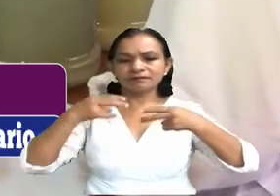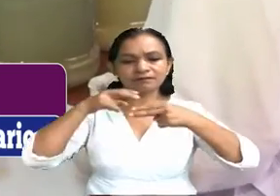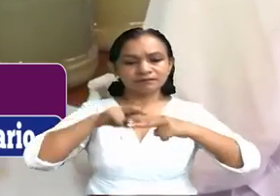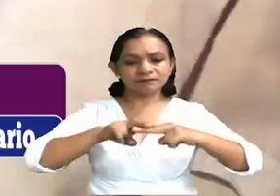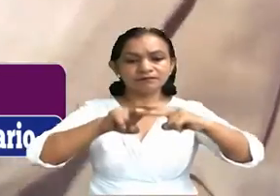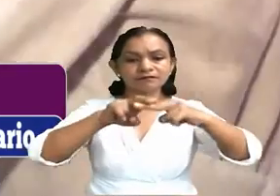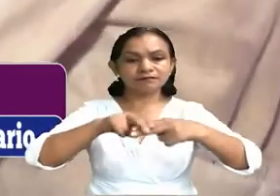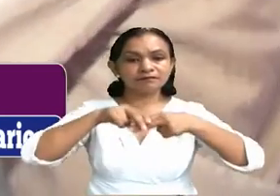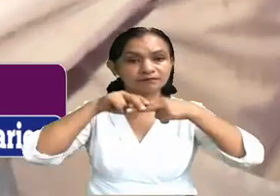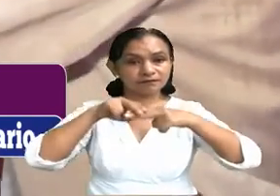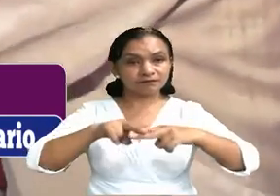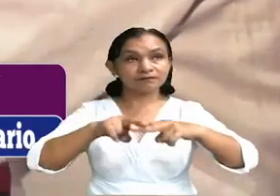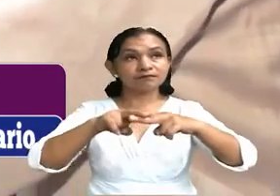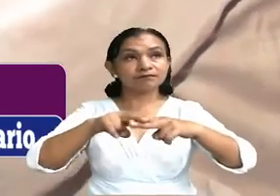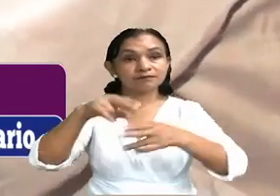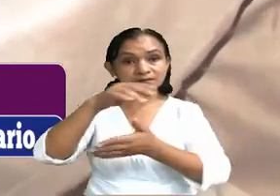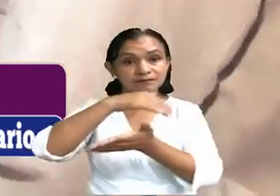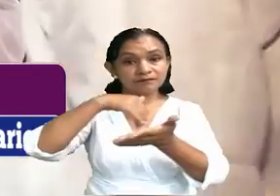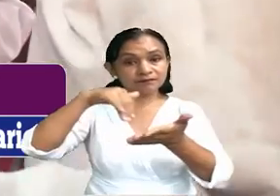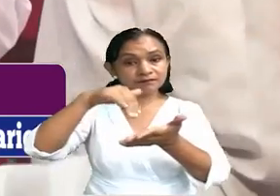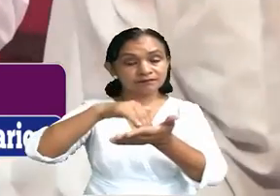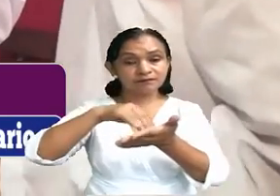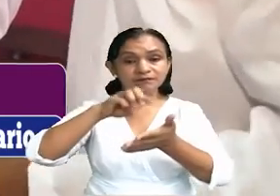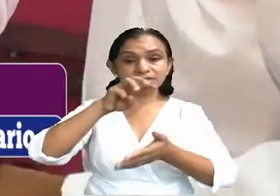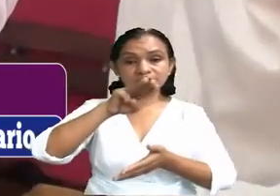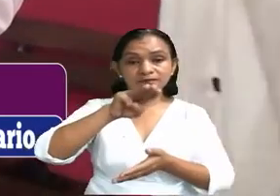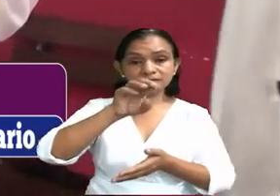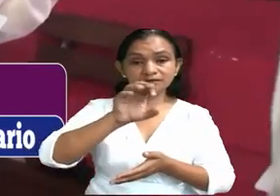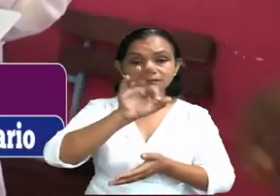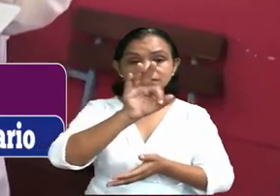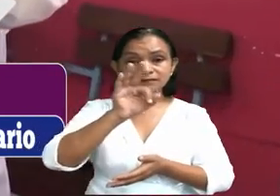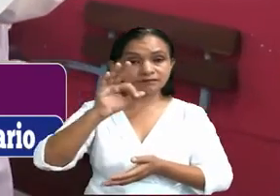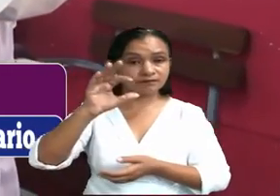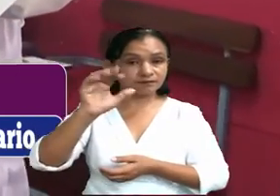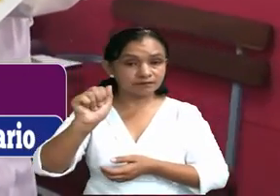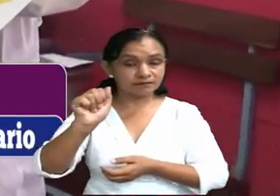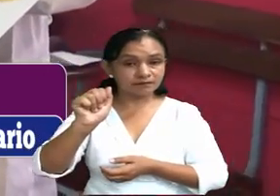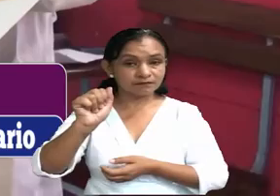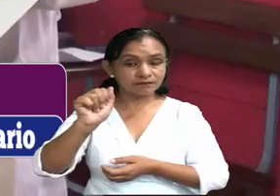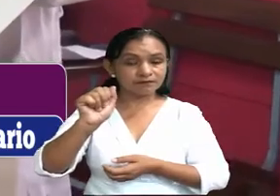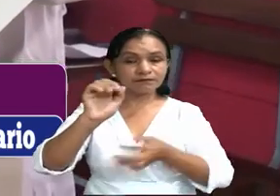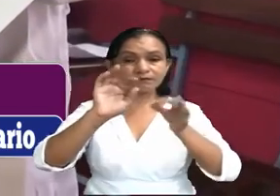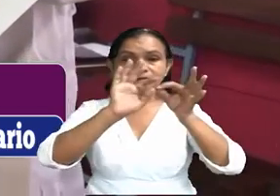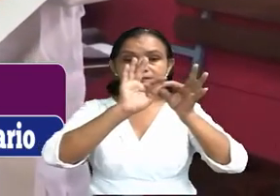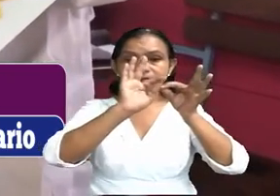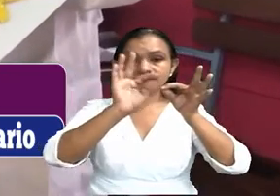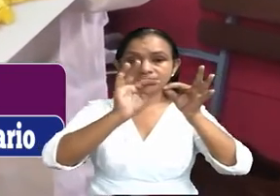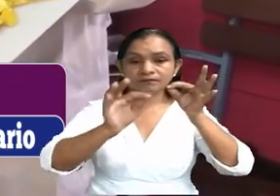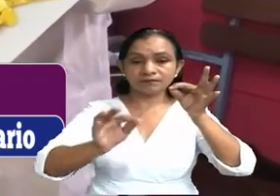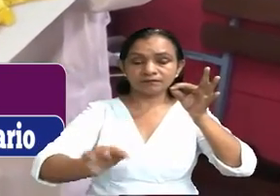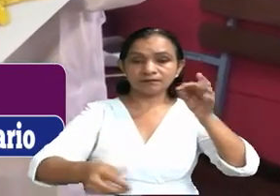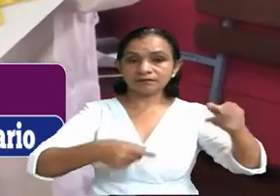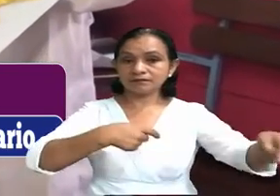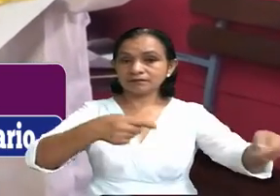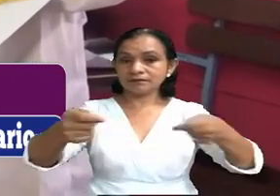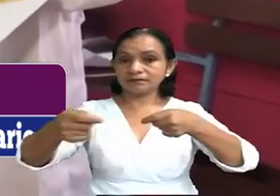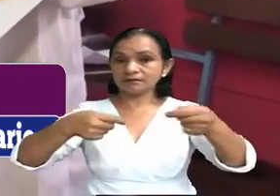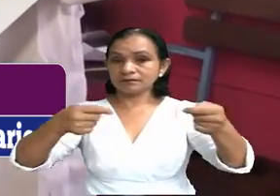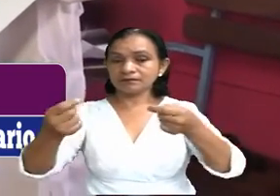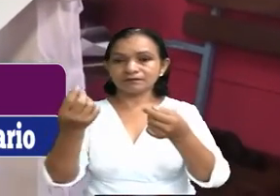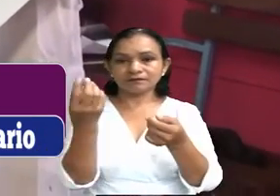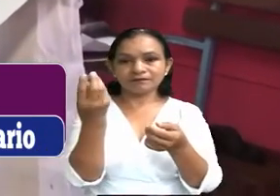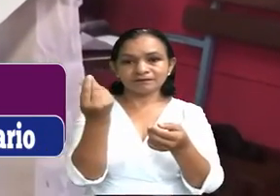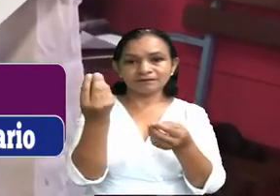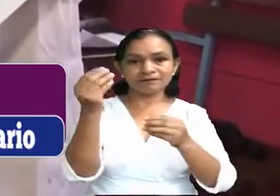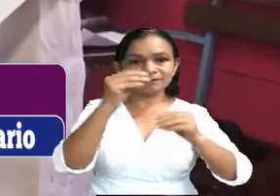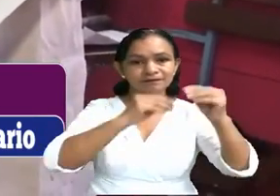y en estos centros de esparcimiento, el MEFCA monta las ferias que sirven para mover la economía de